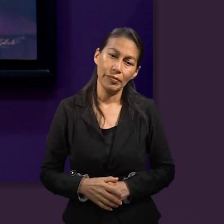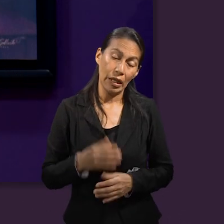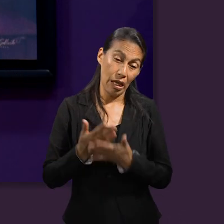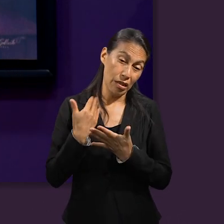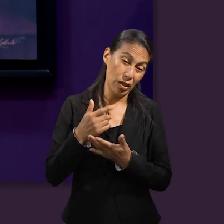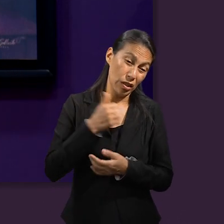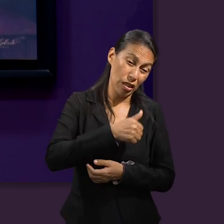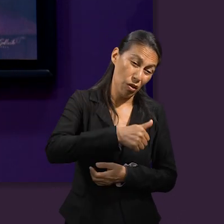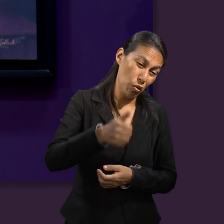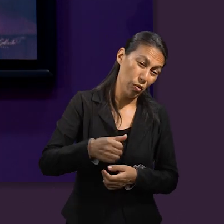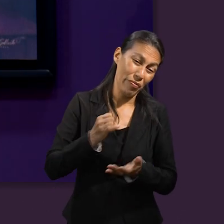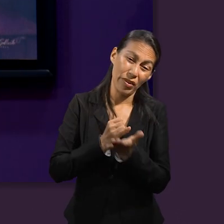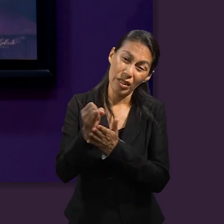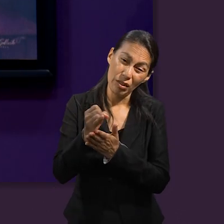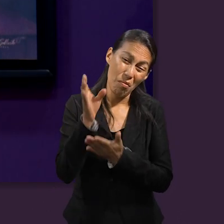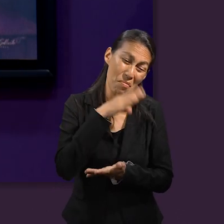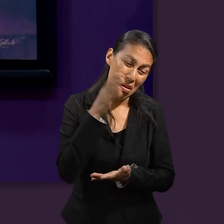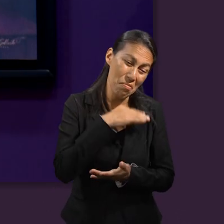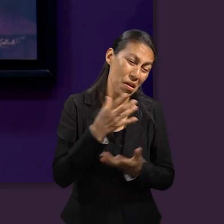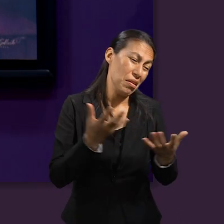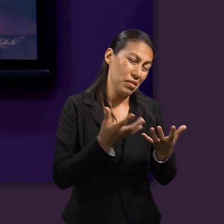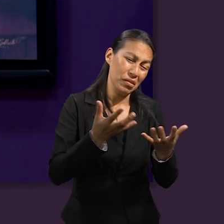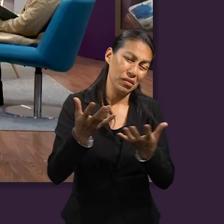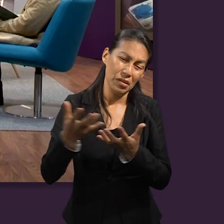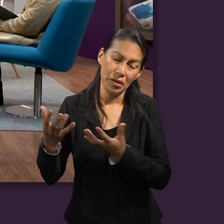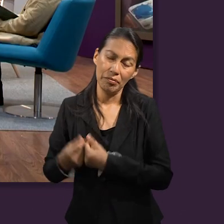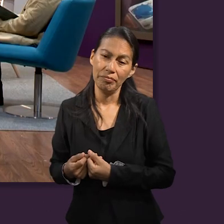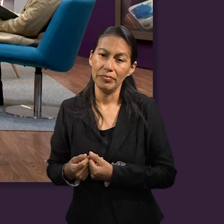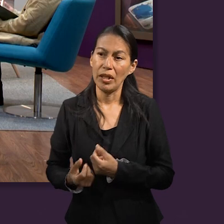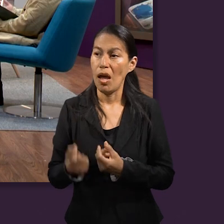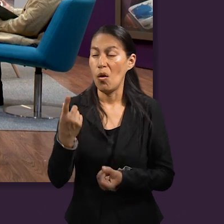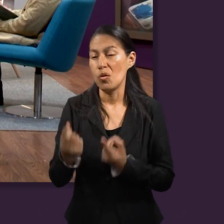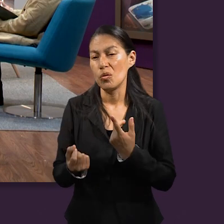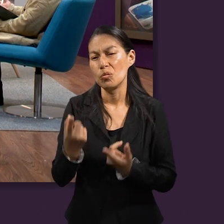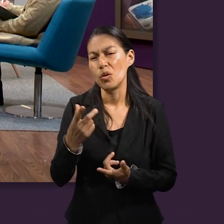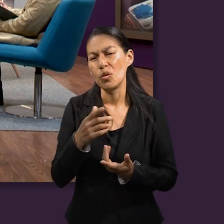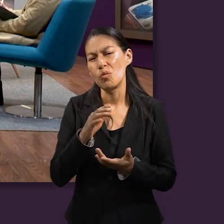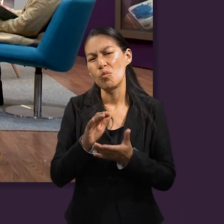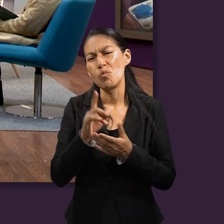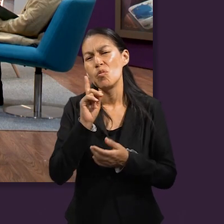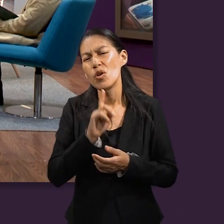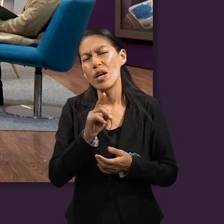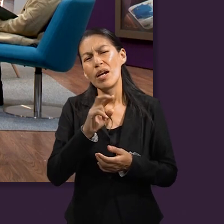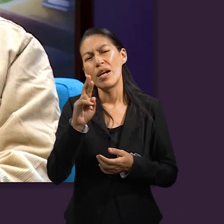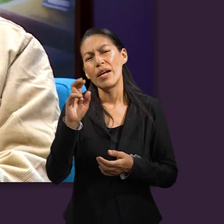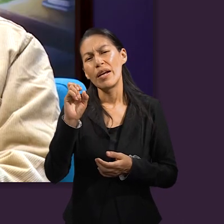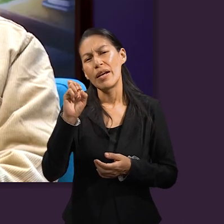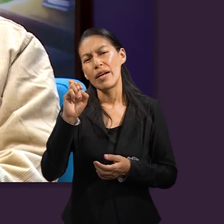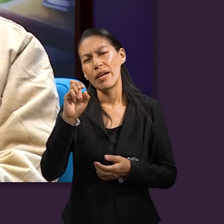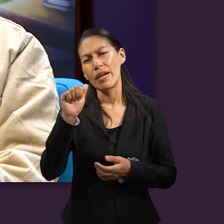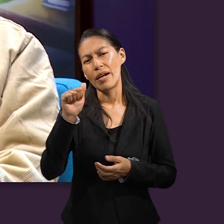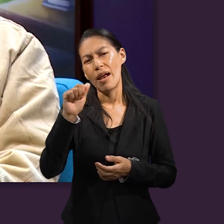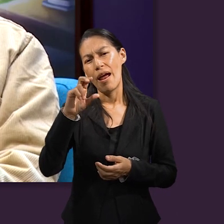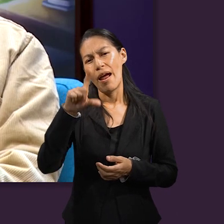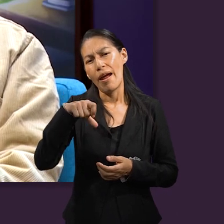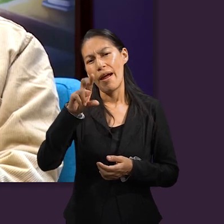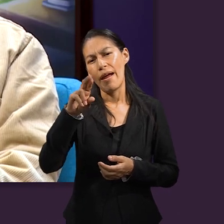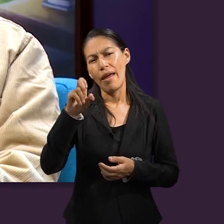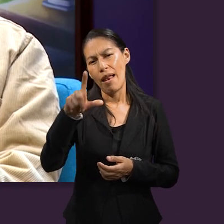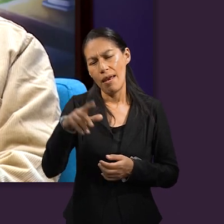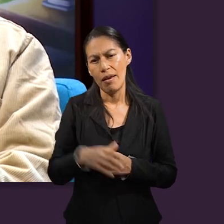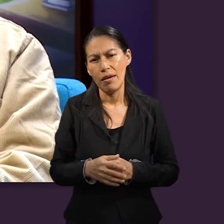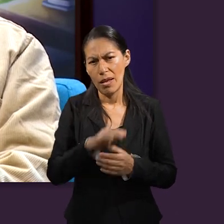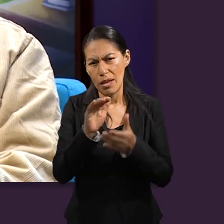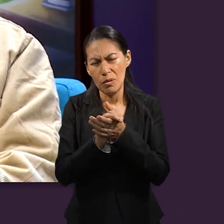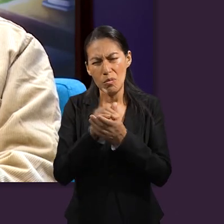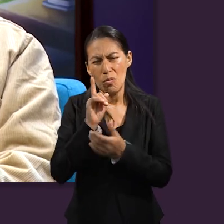que fueron tomándose no solamente por él sino también por su misma esposa por raquel y por sus hijos luego